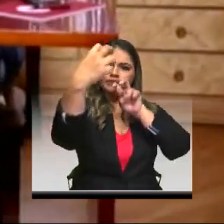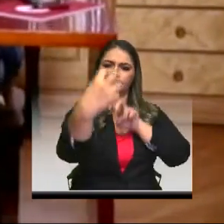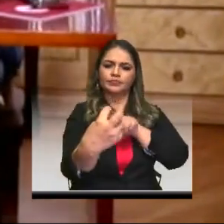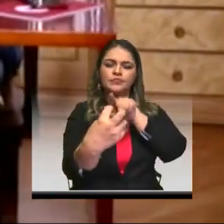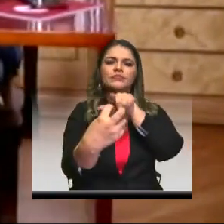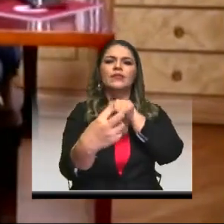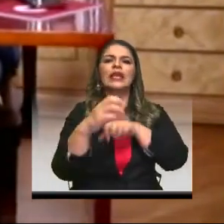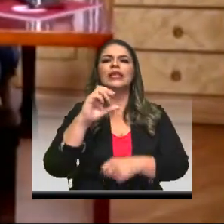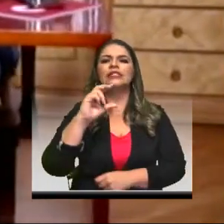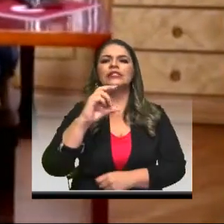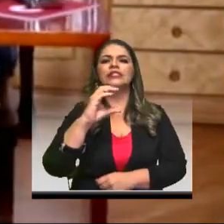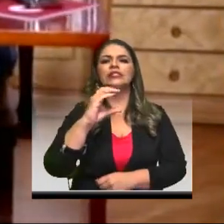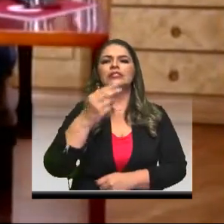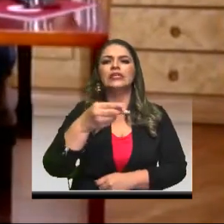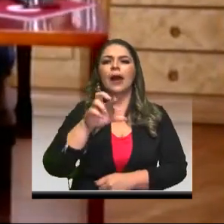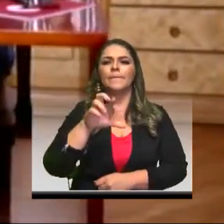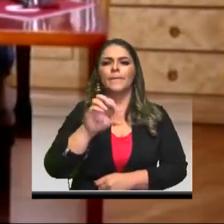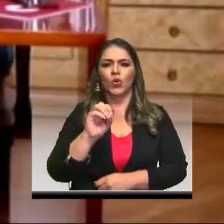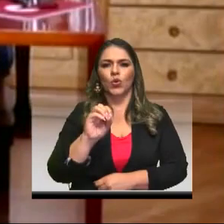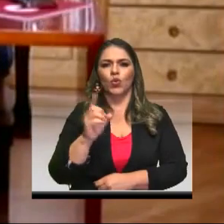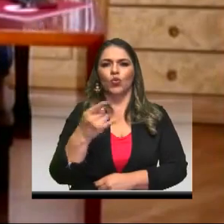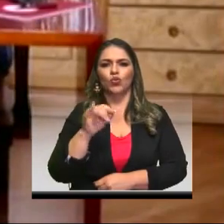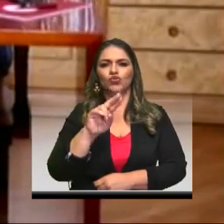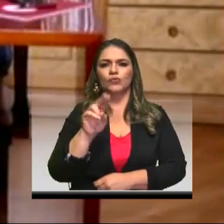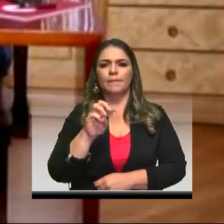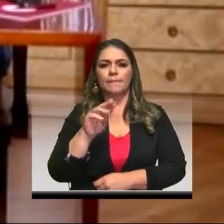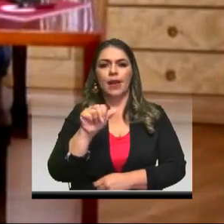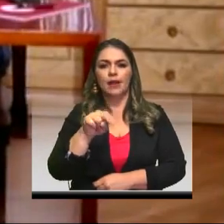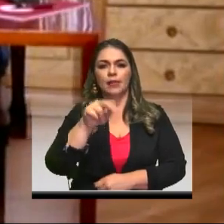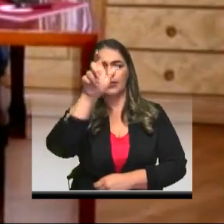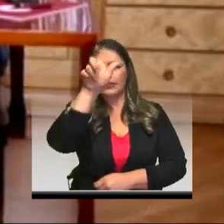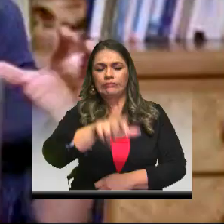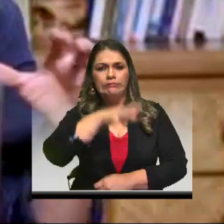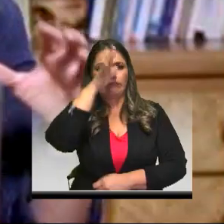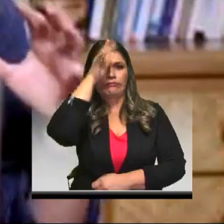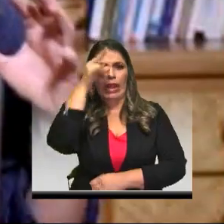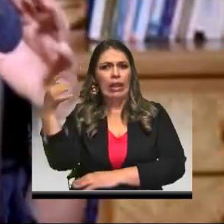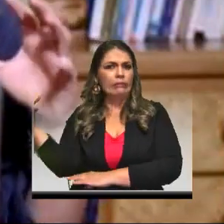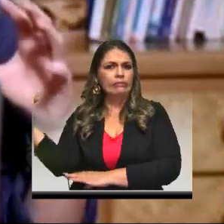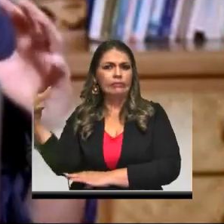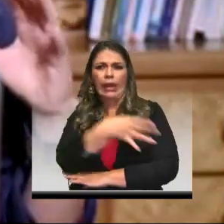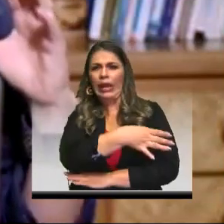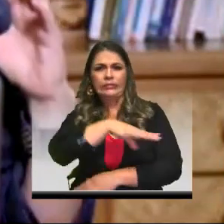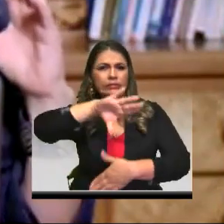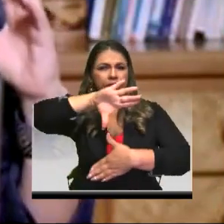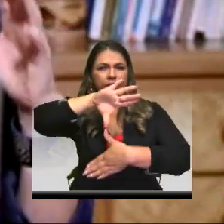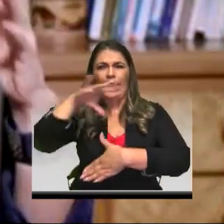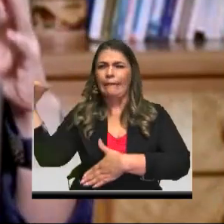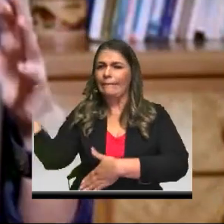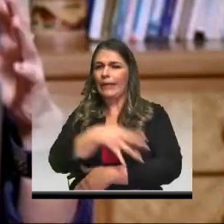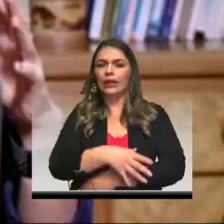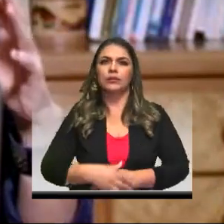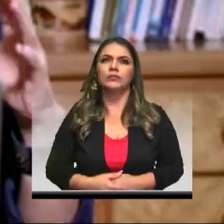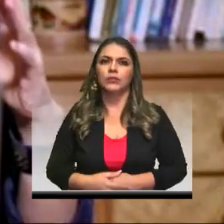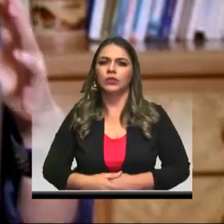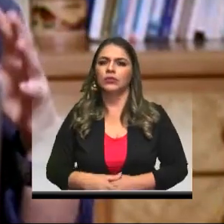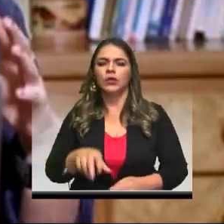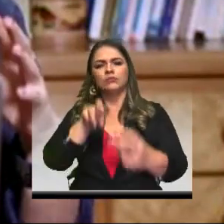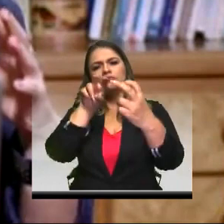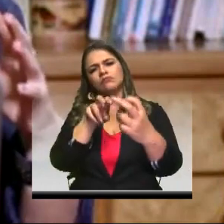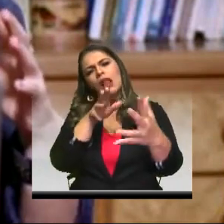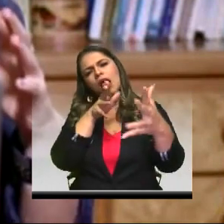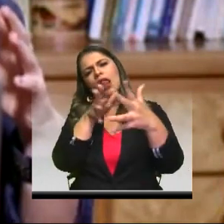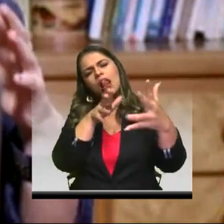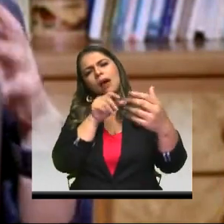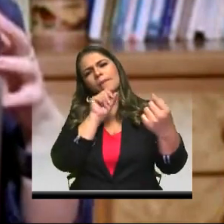que fue el más buscado quizás del continente en algún momento, lo miras a los ojos y le preguntas si es consciente del